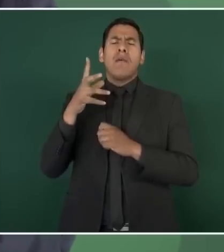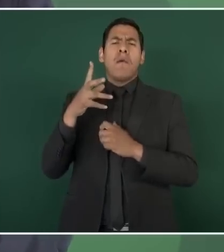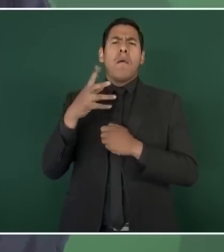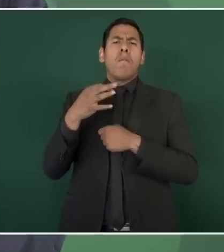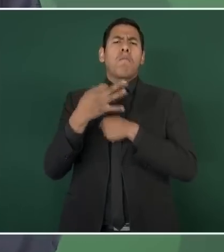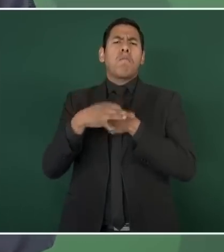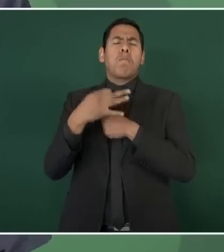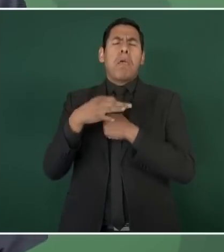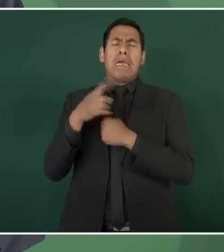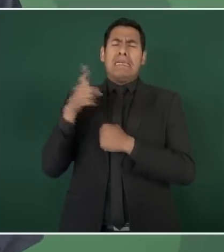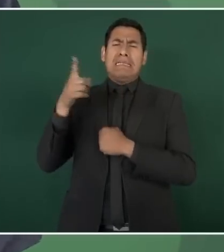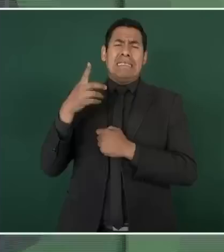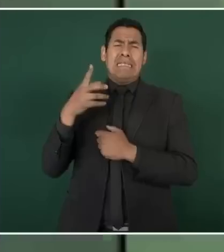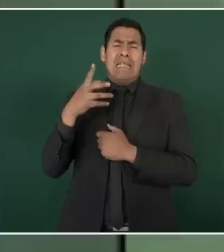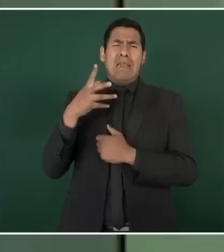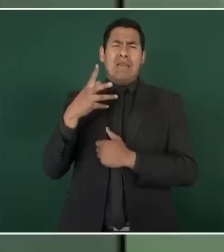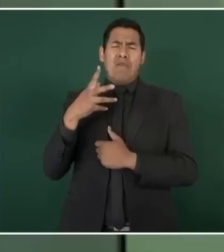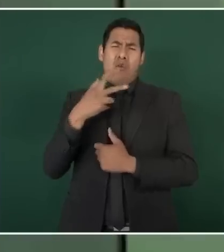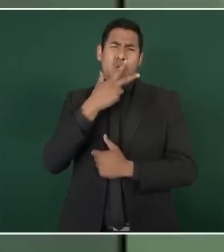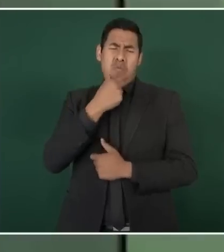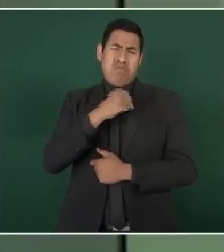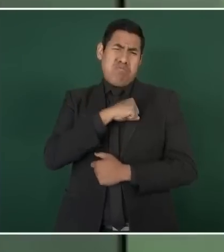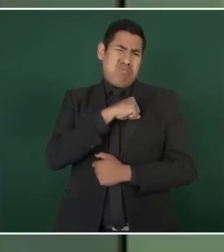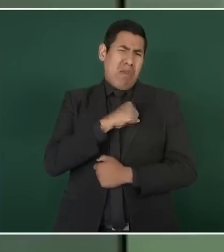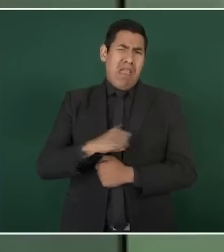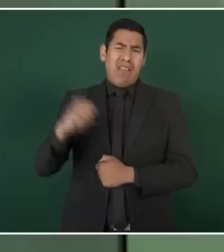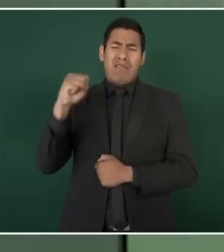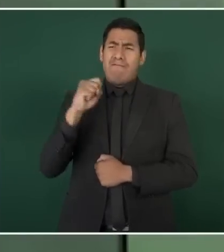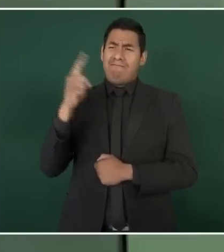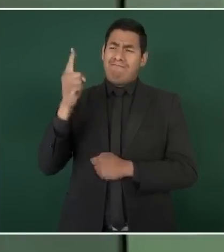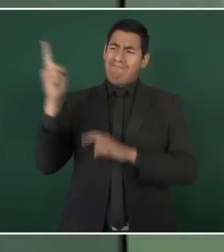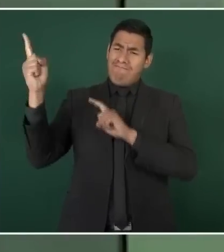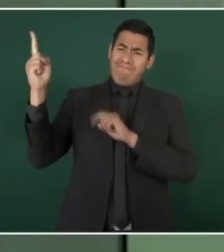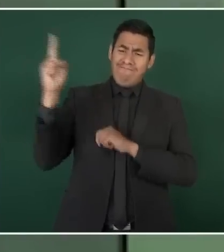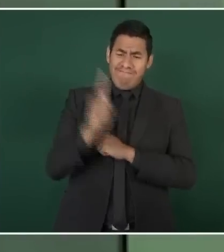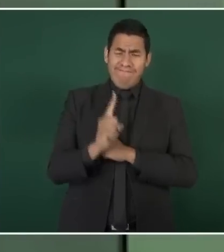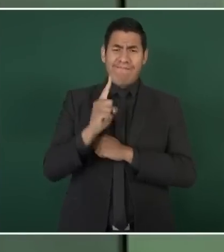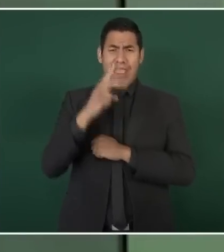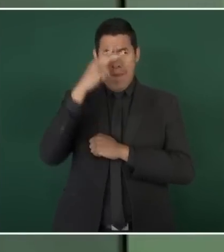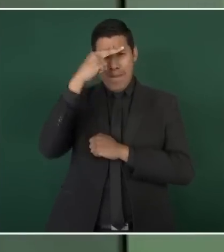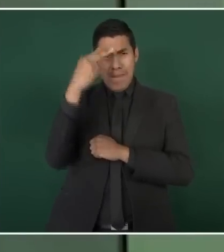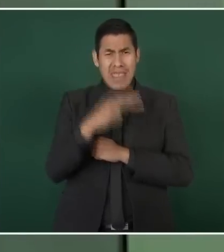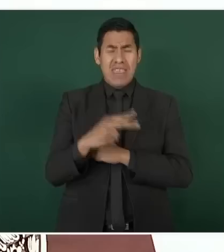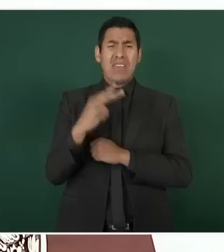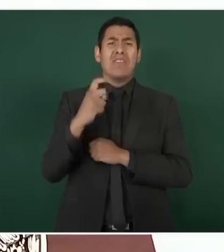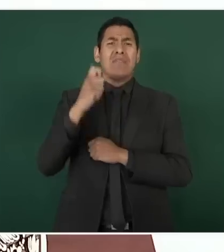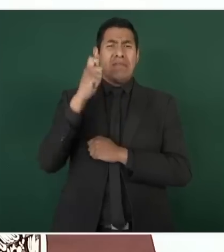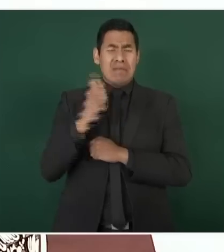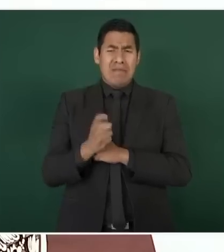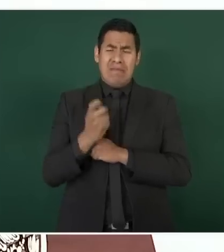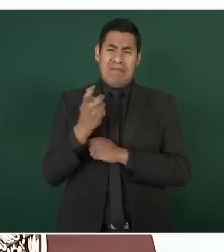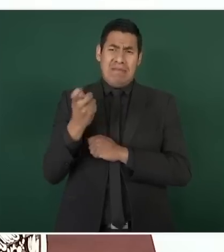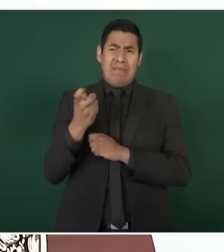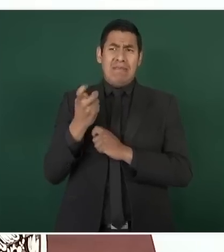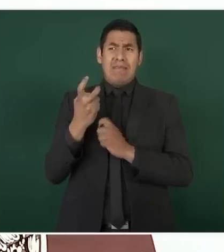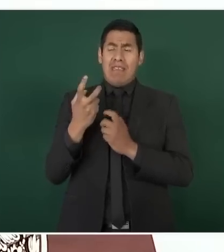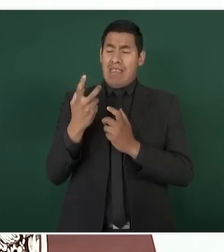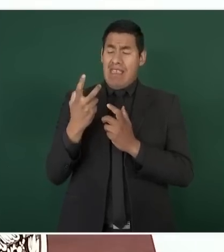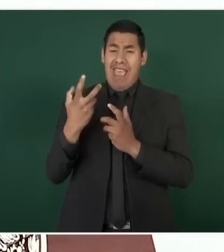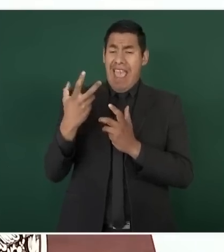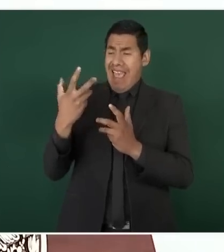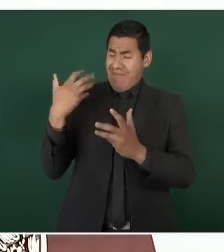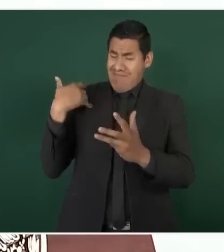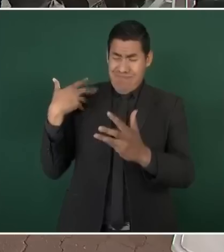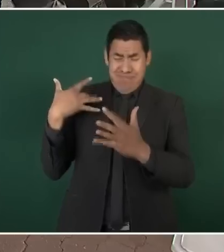más siniestro que se haya padecido en México en 200